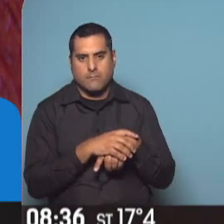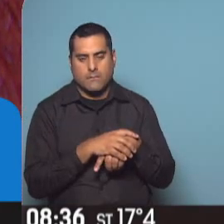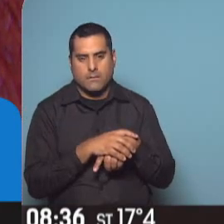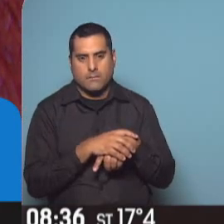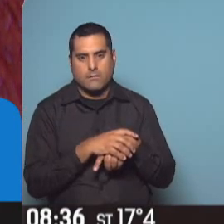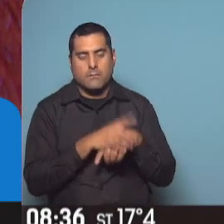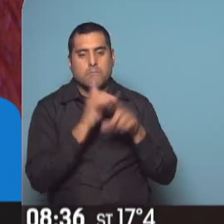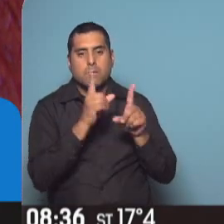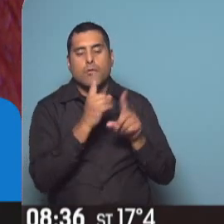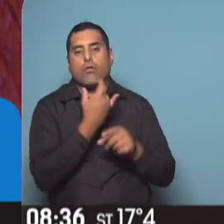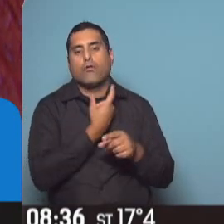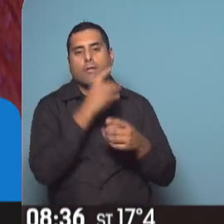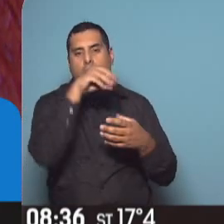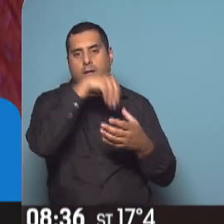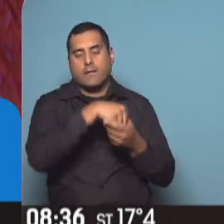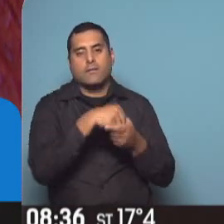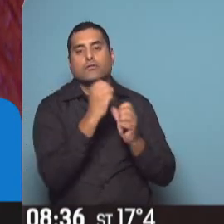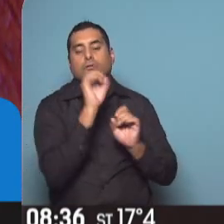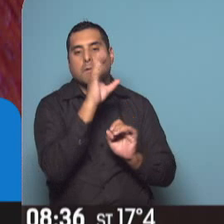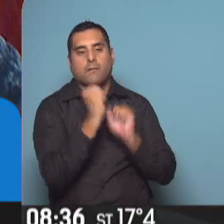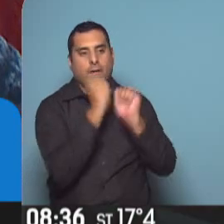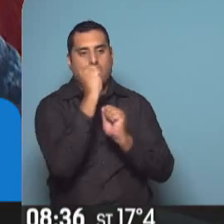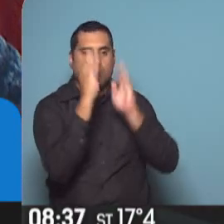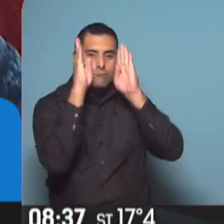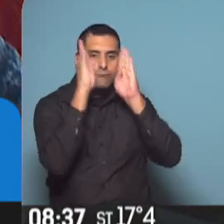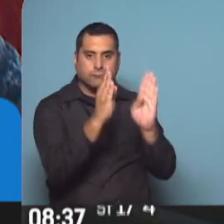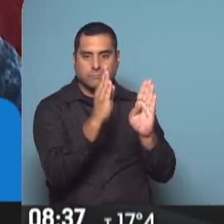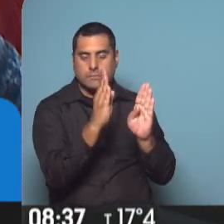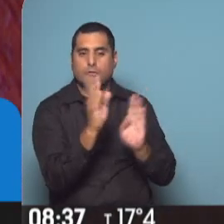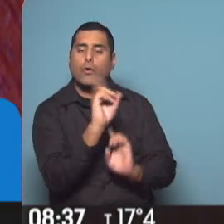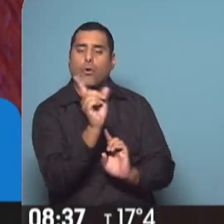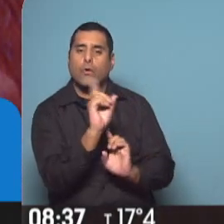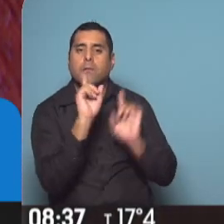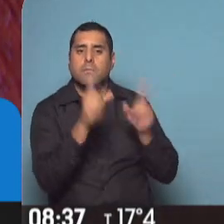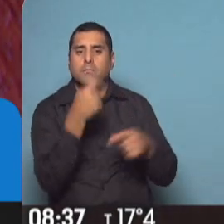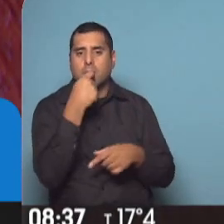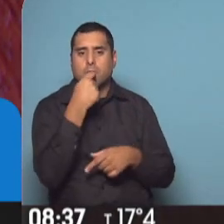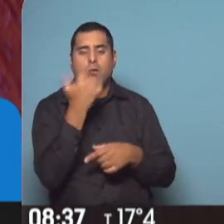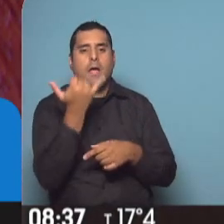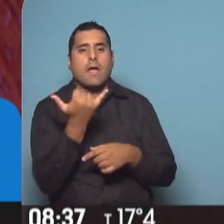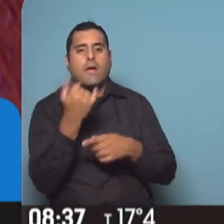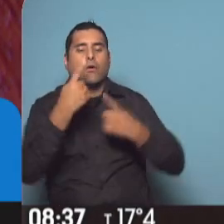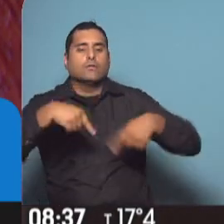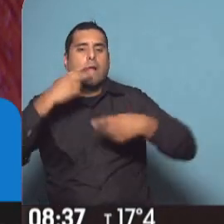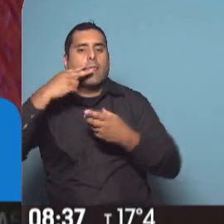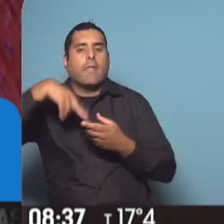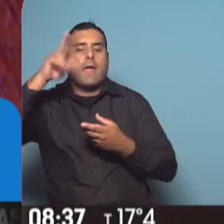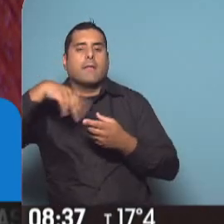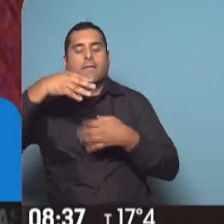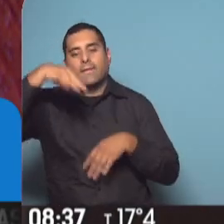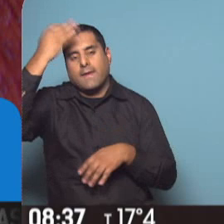donde va a trabajar y no estamos hablando solamente de fábricas conceptualmente sino también si tiene tendencia artística dentro de lo que es